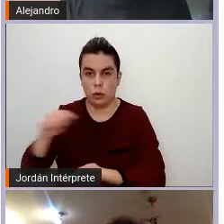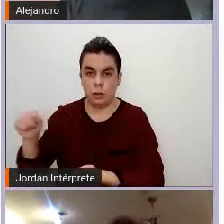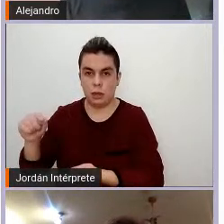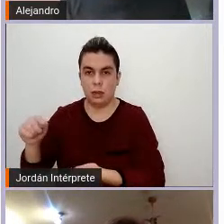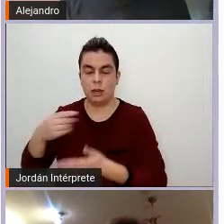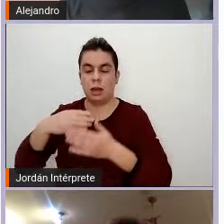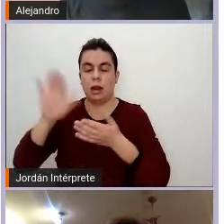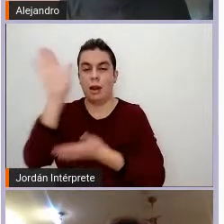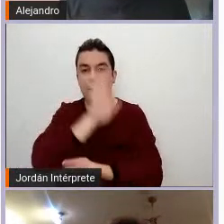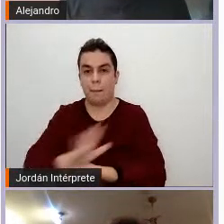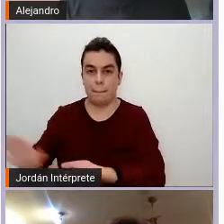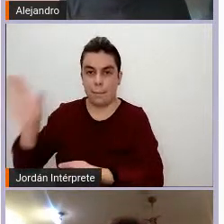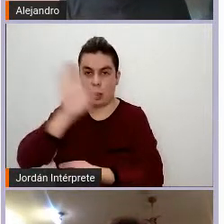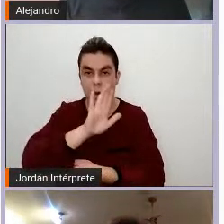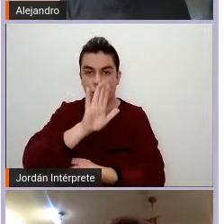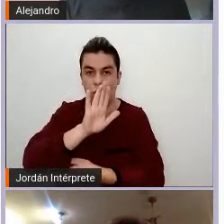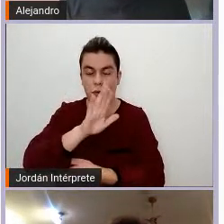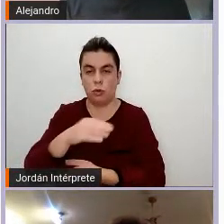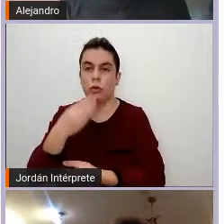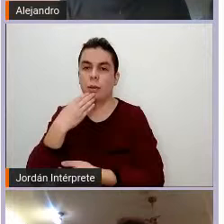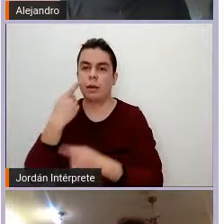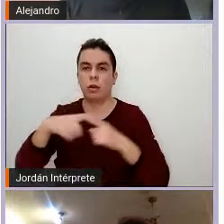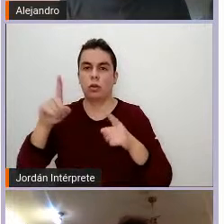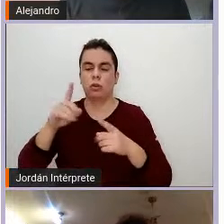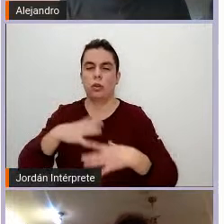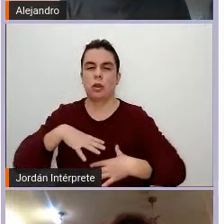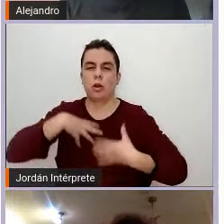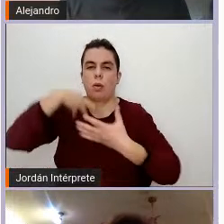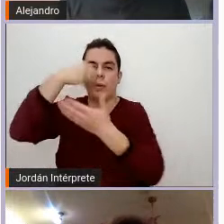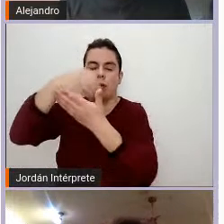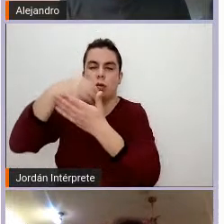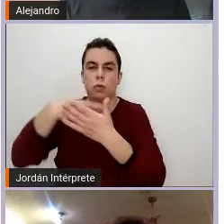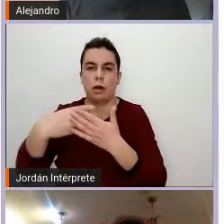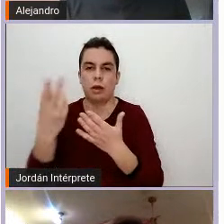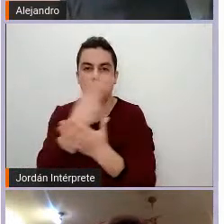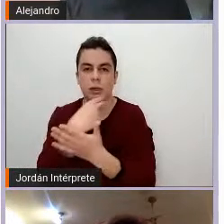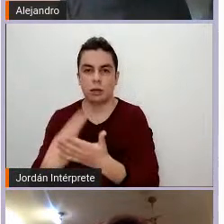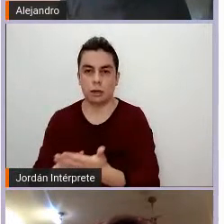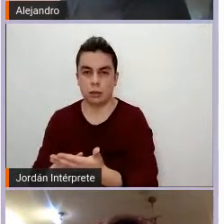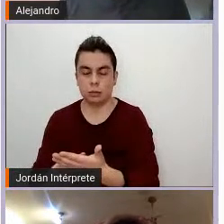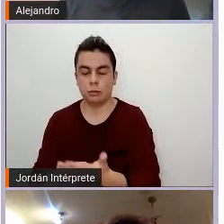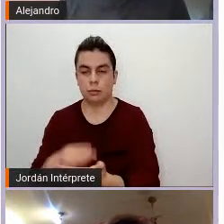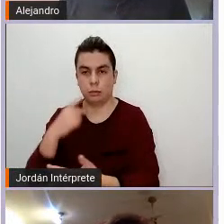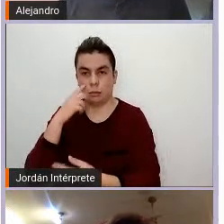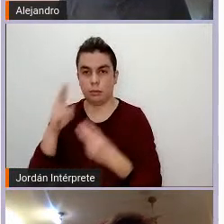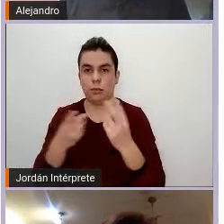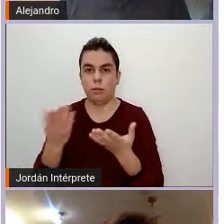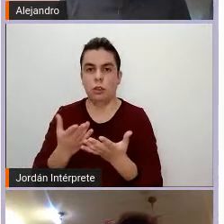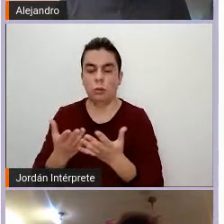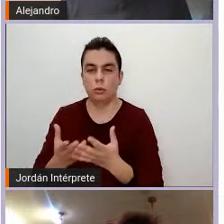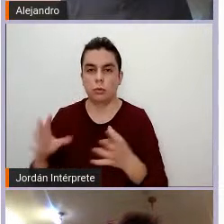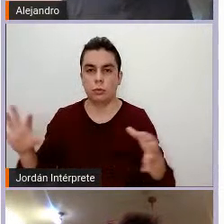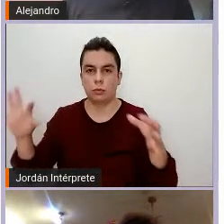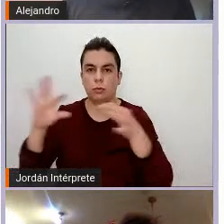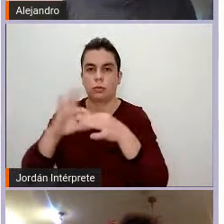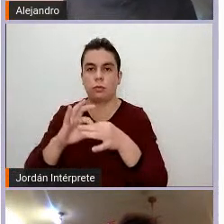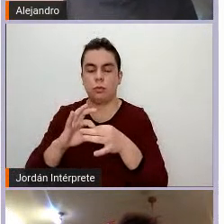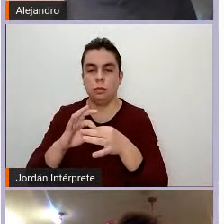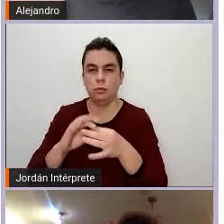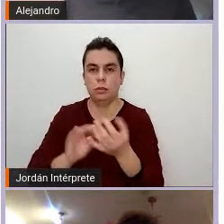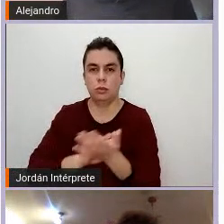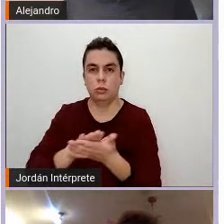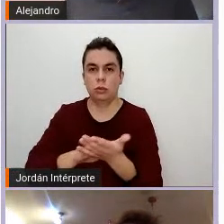Kandinsky desarrolló sus ideas del rol del punto en la naturaleza, el arte y la música, junto a sus combinaciones con la línea que dan